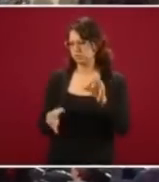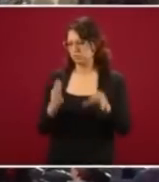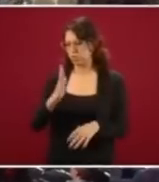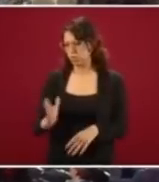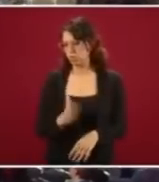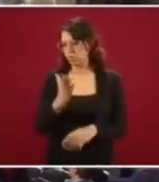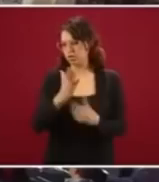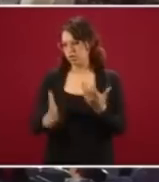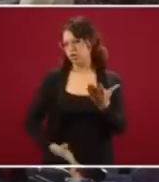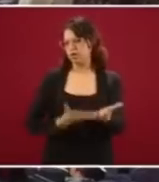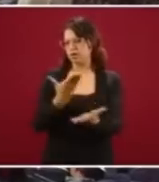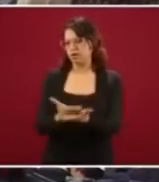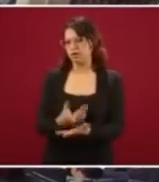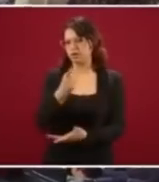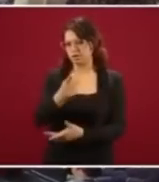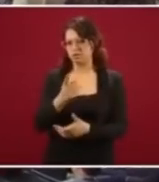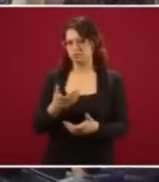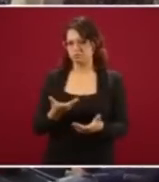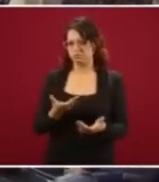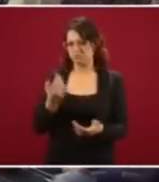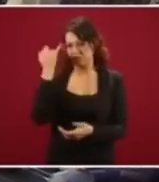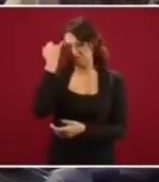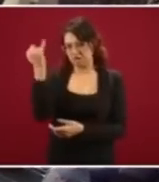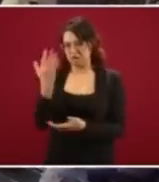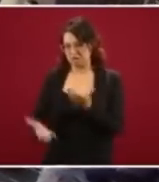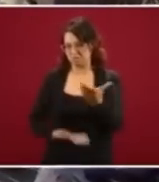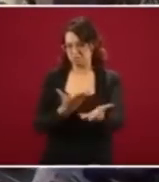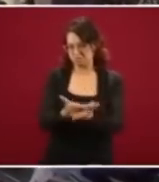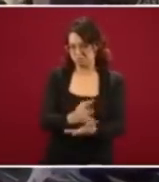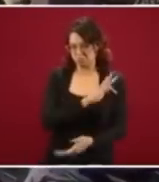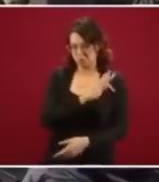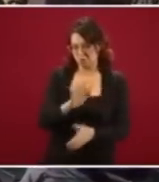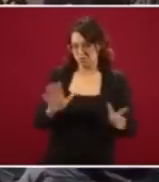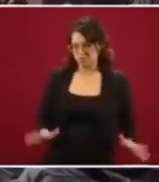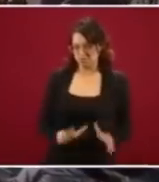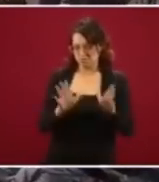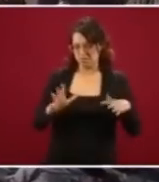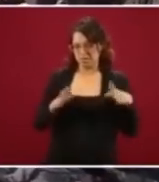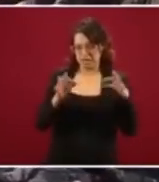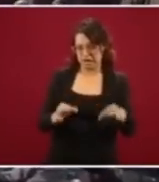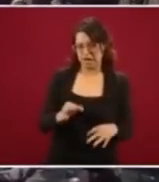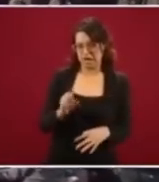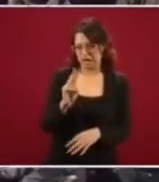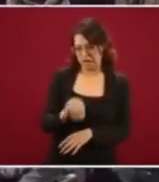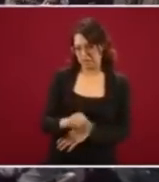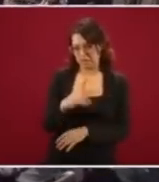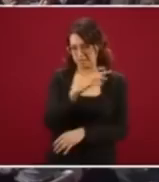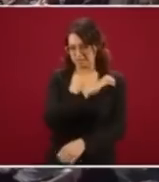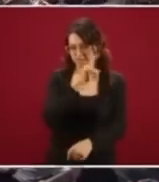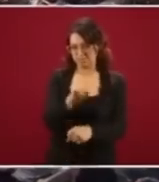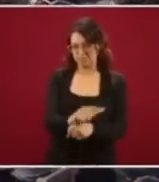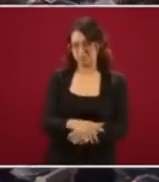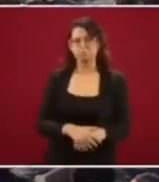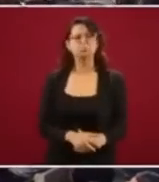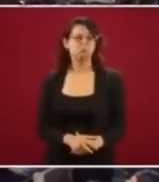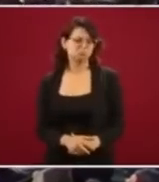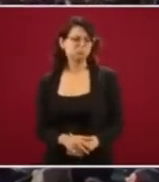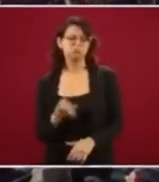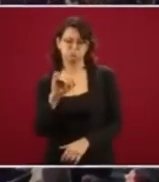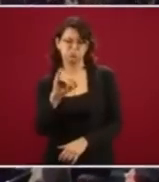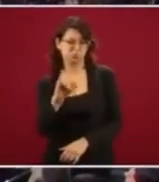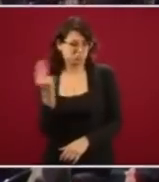iniciativa preferente del Ejecutivo? Sí, en el caso de que eso sea lo que